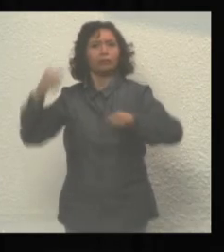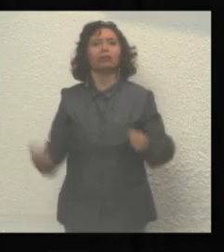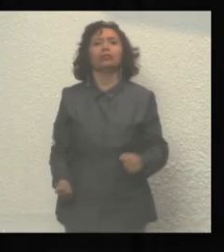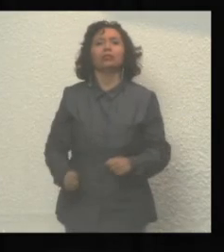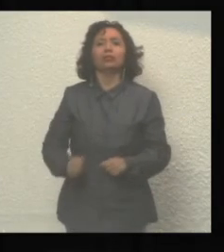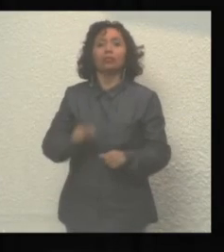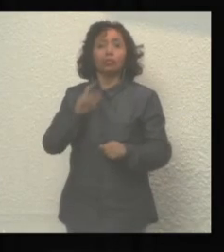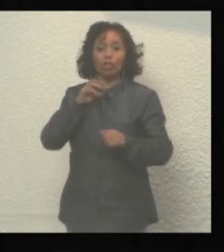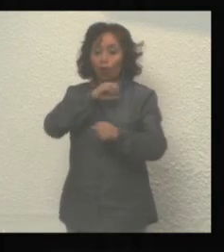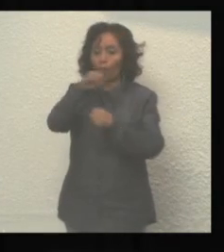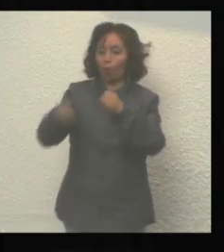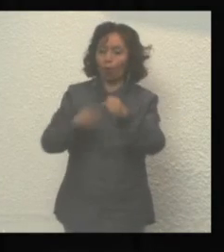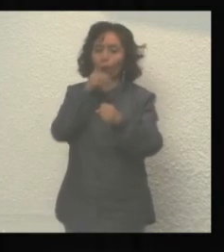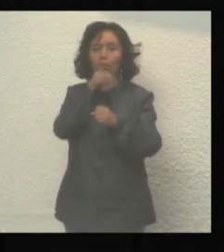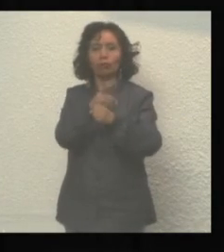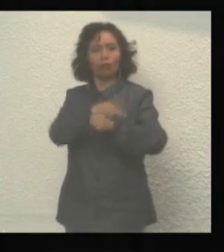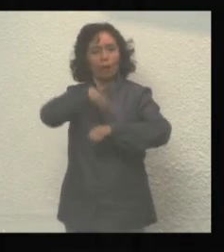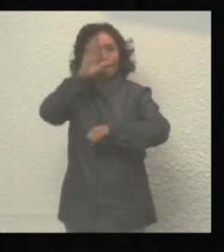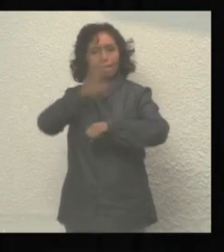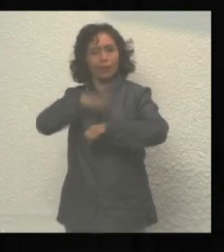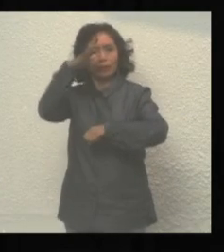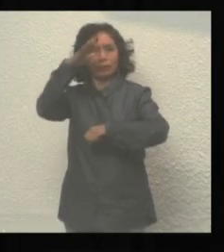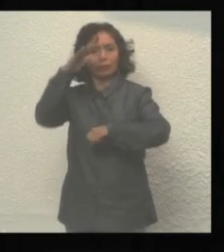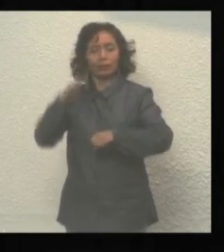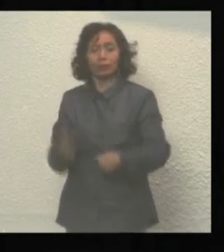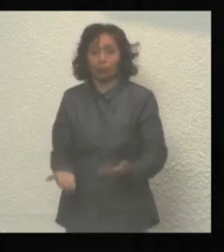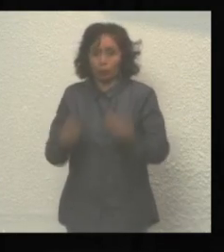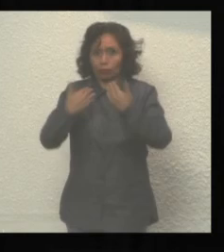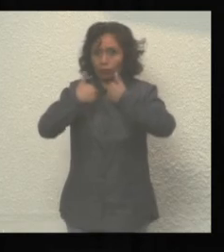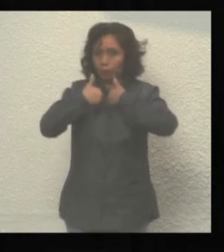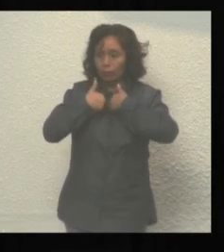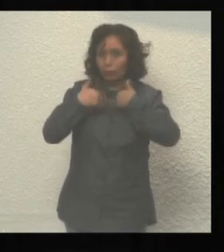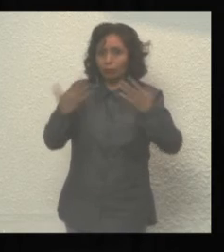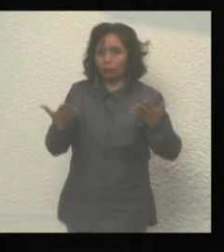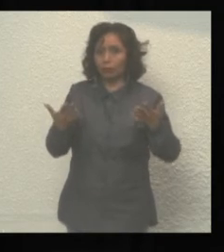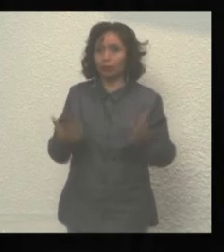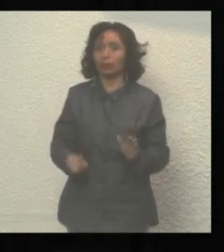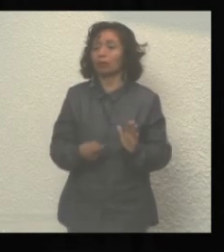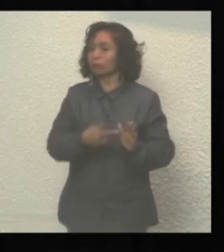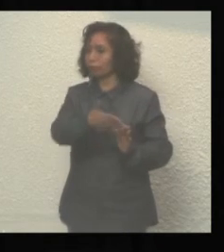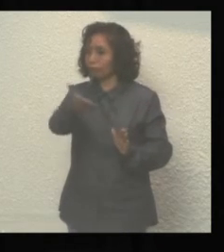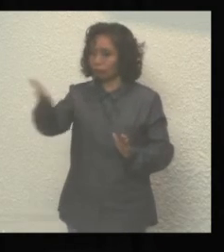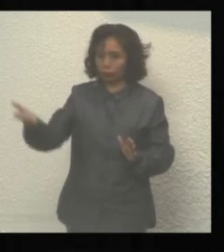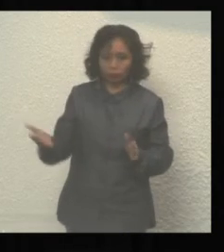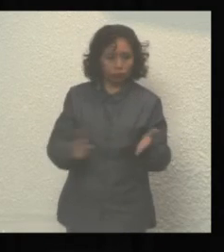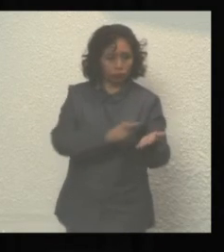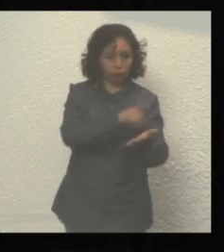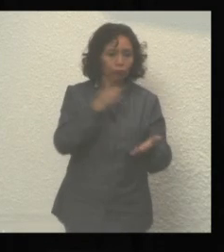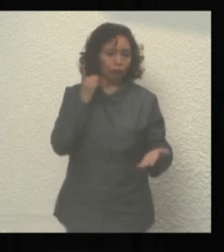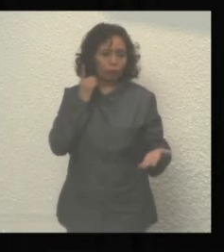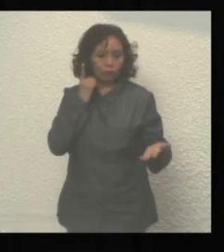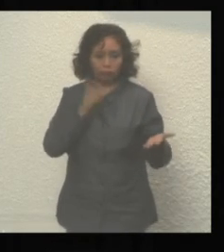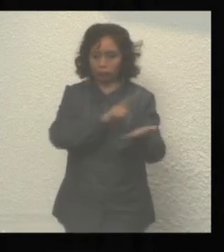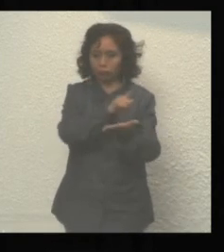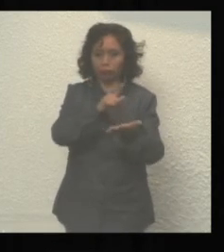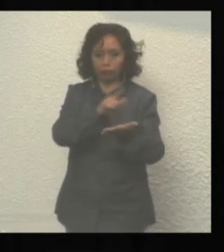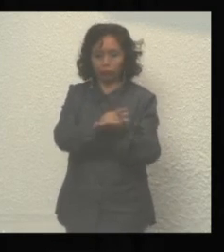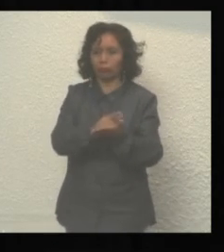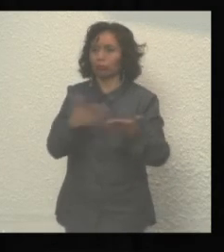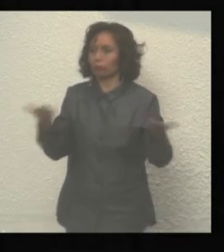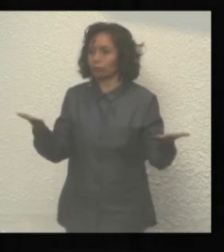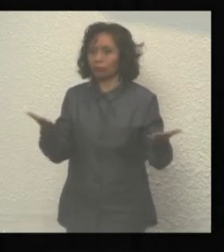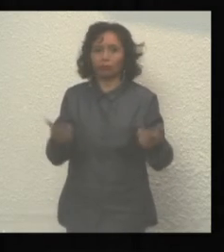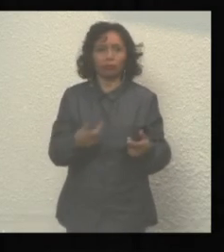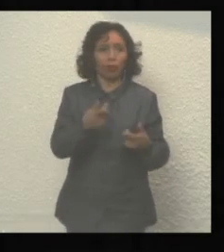y mejores oportunidades. Por mi parte, ante las y los legisladores del Estado, ante